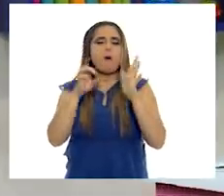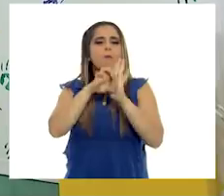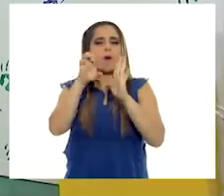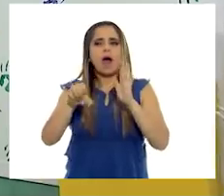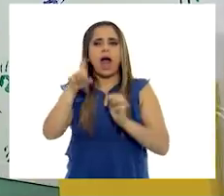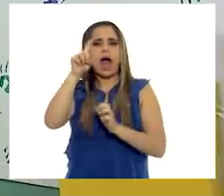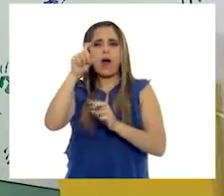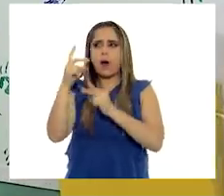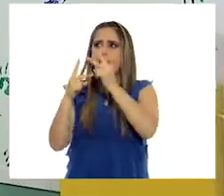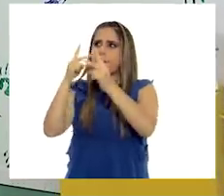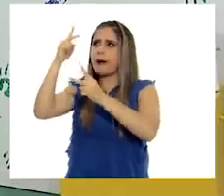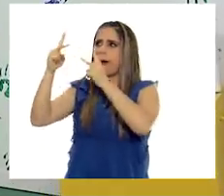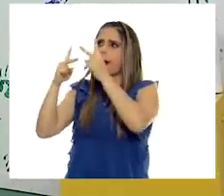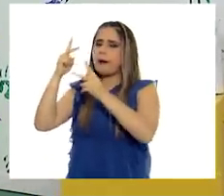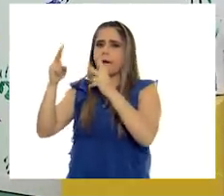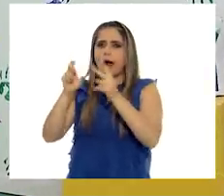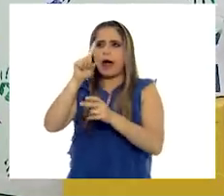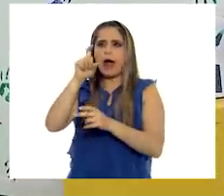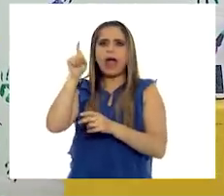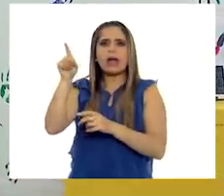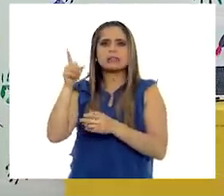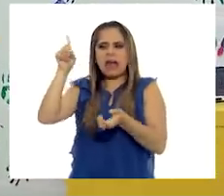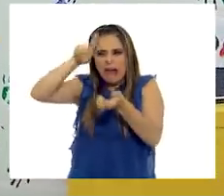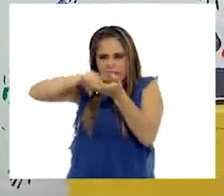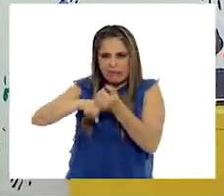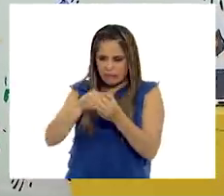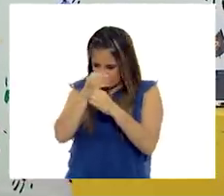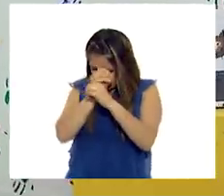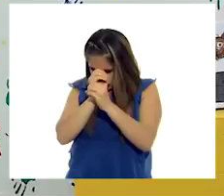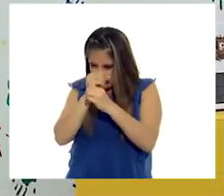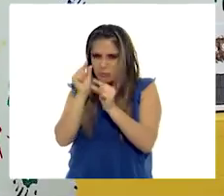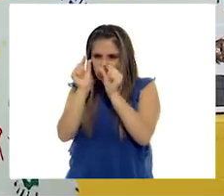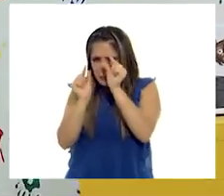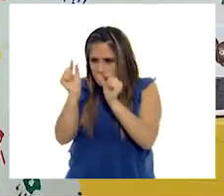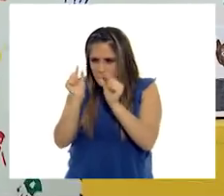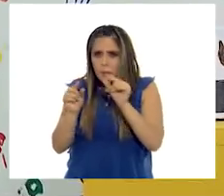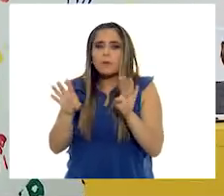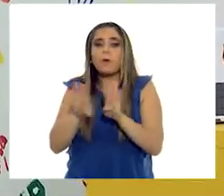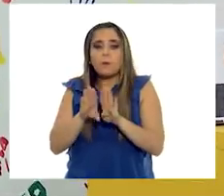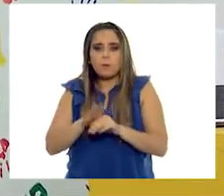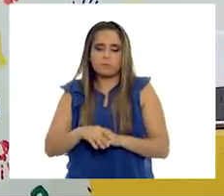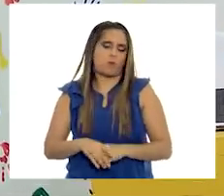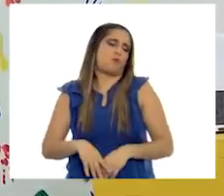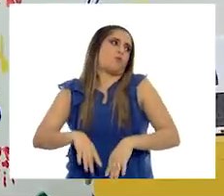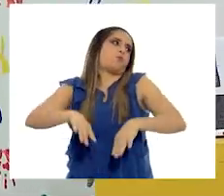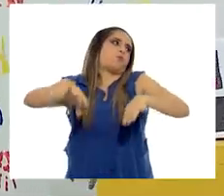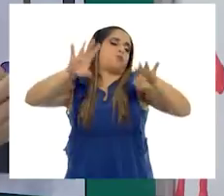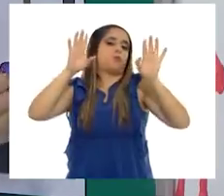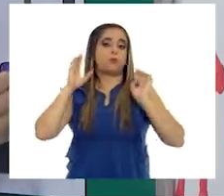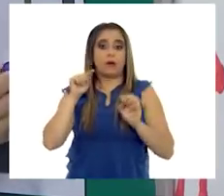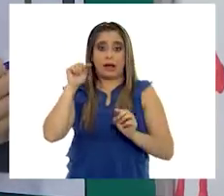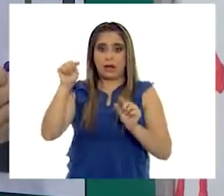Me acuerdo que esas sí tenían muchísimo espacio para poder